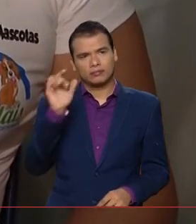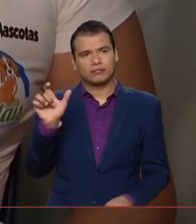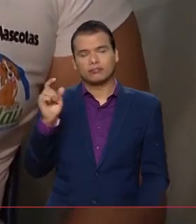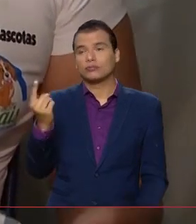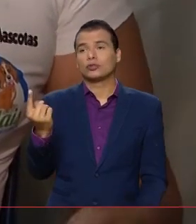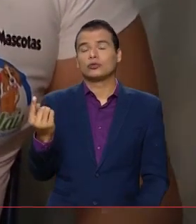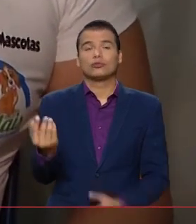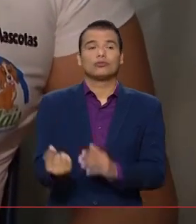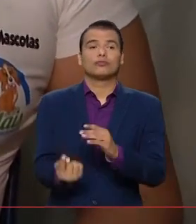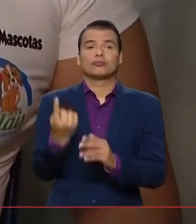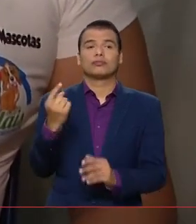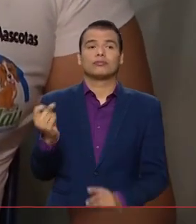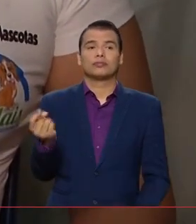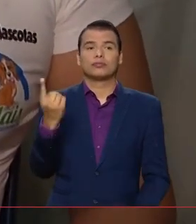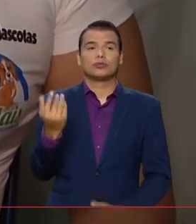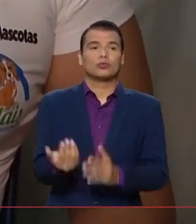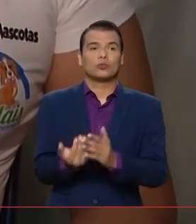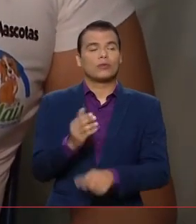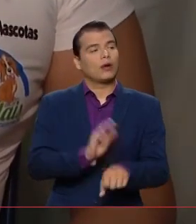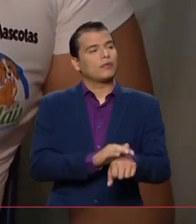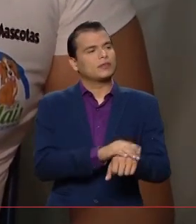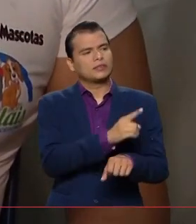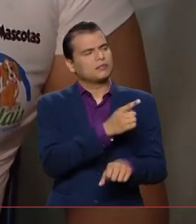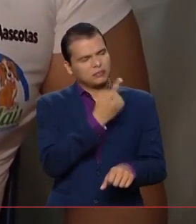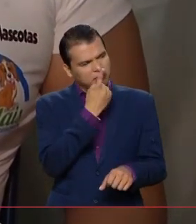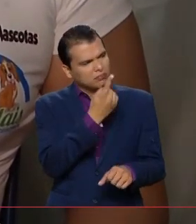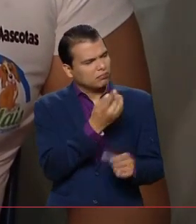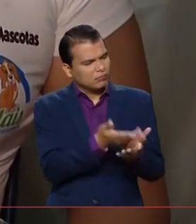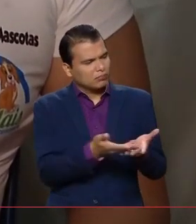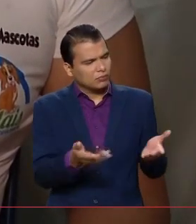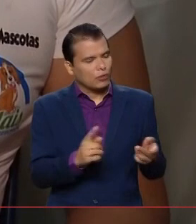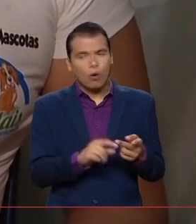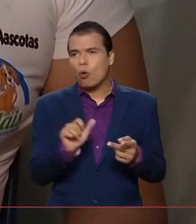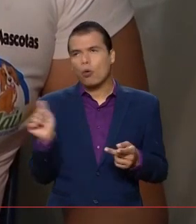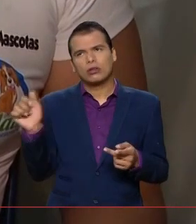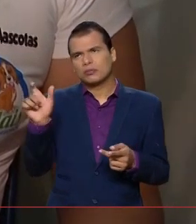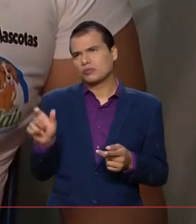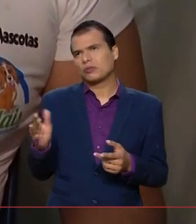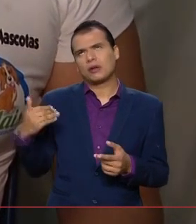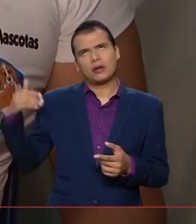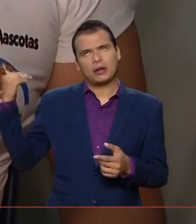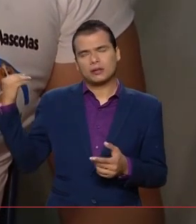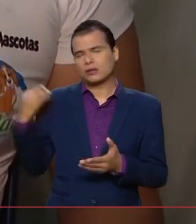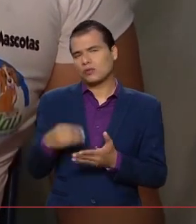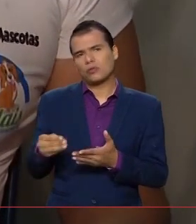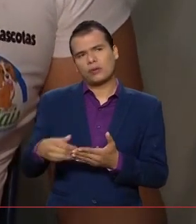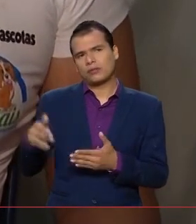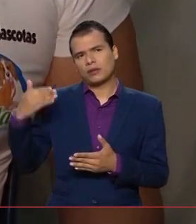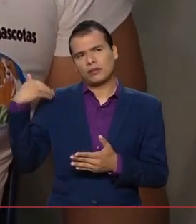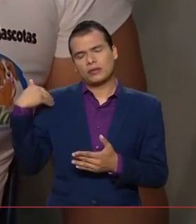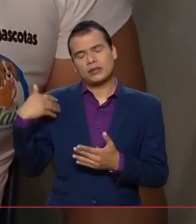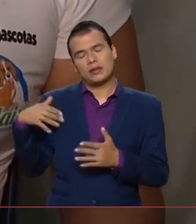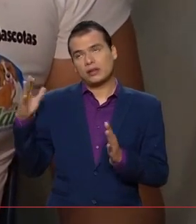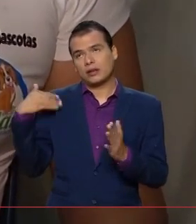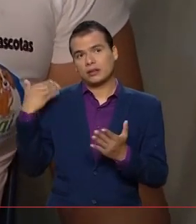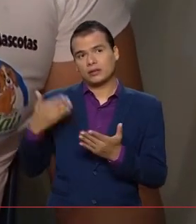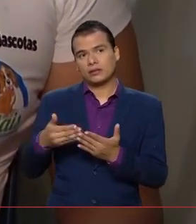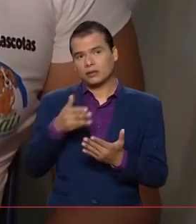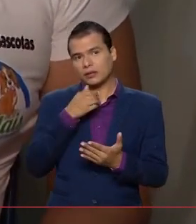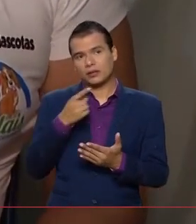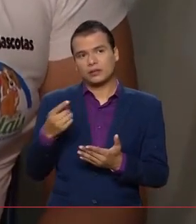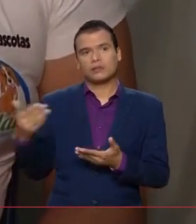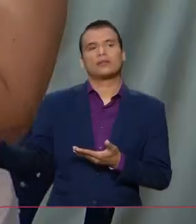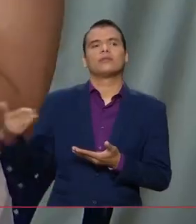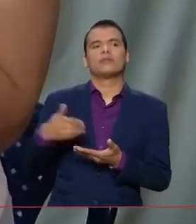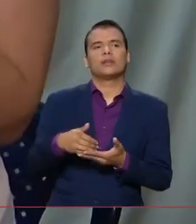nuevo y quiere ver qué hay disponible. O un cliente antiguo y que me ha hecho un pedido, pero el día que viene a recoger el pedido se